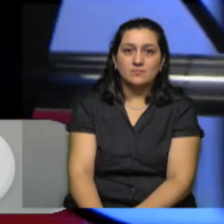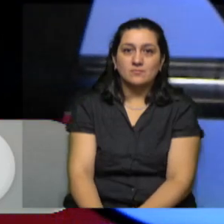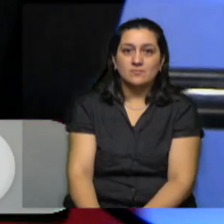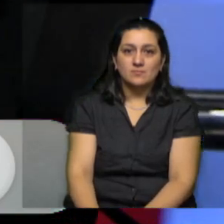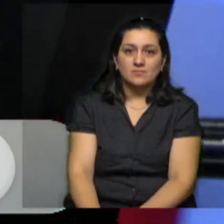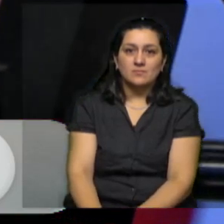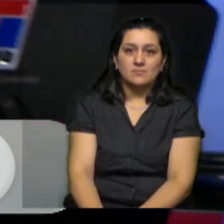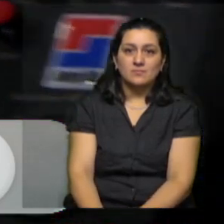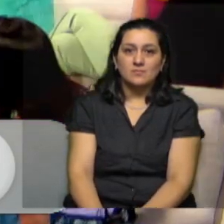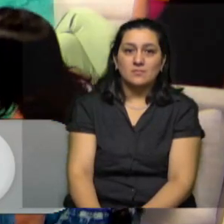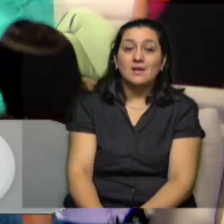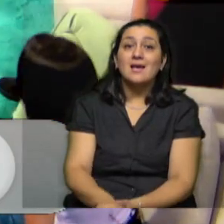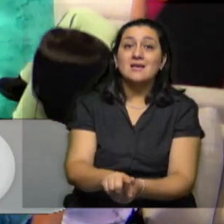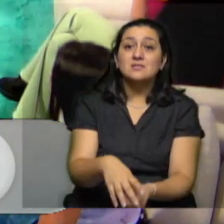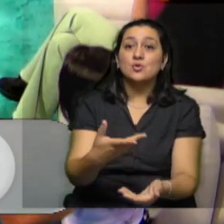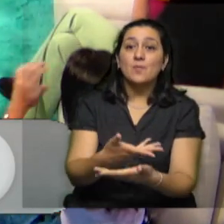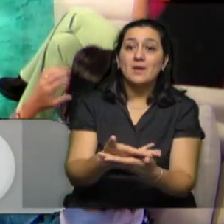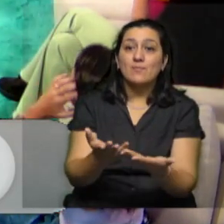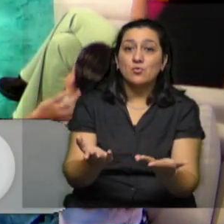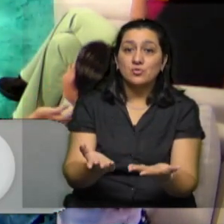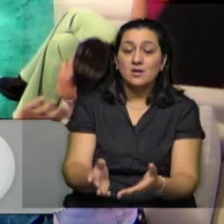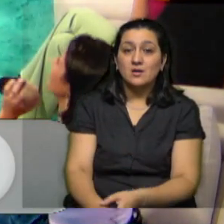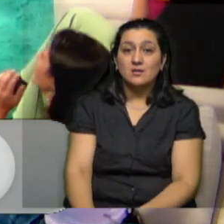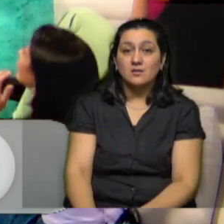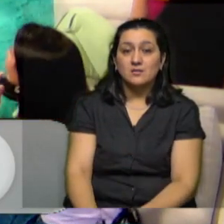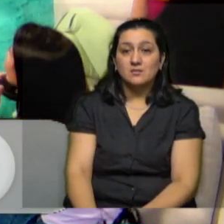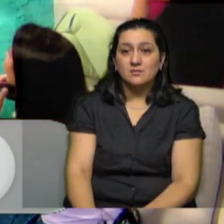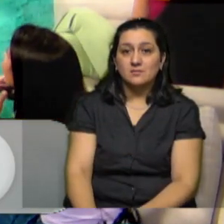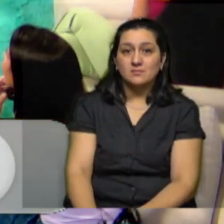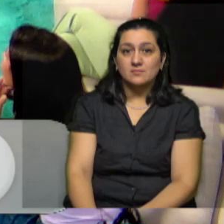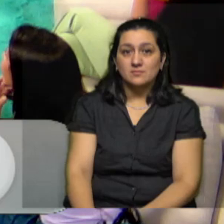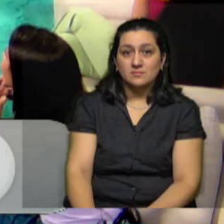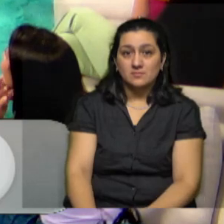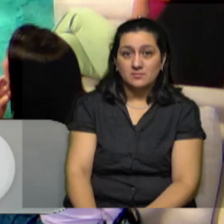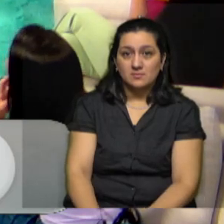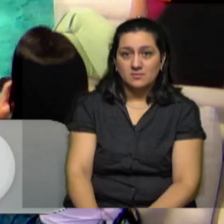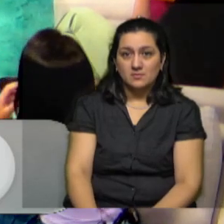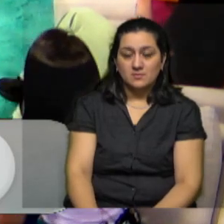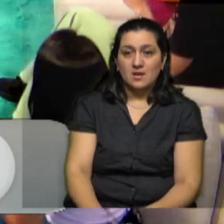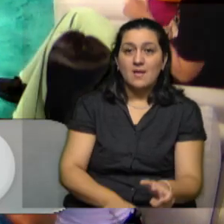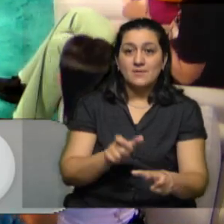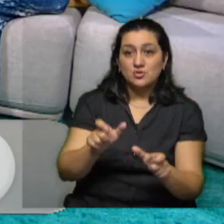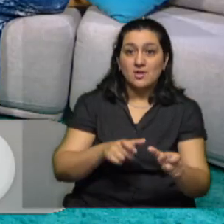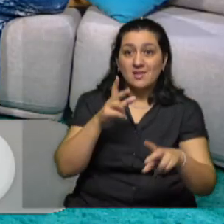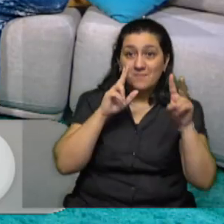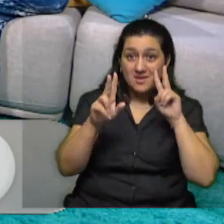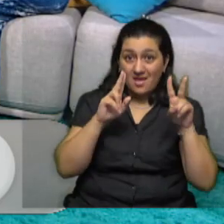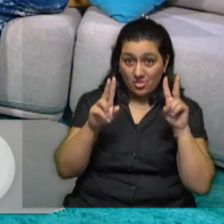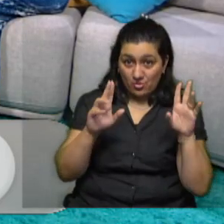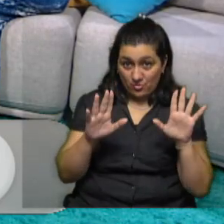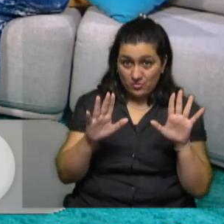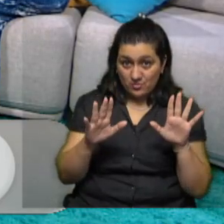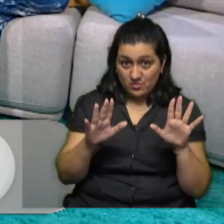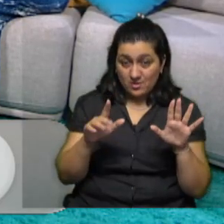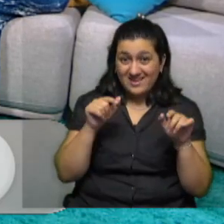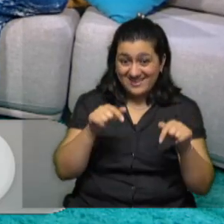es para mostrarle. Ahí está, vamos a dejar por acá. Para mostrarle a quien está viendo. Oh, wow. Bien, se aplaude.